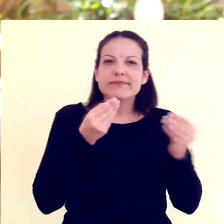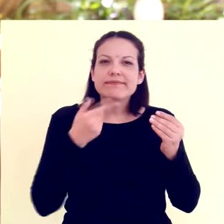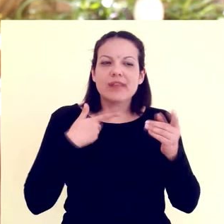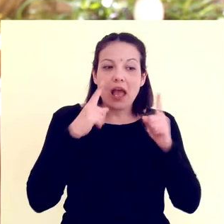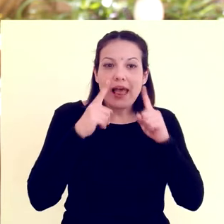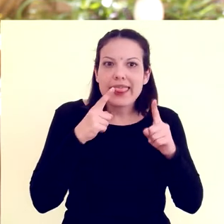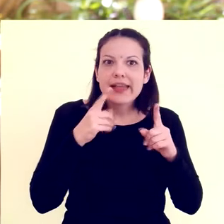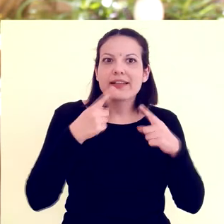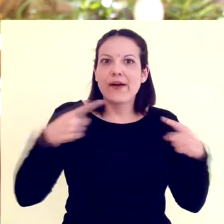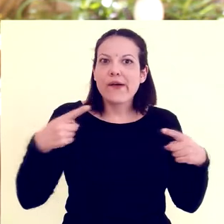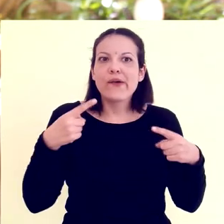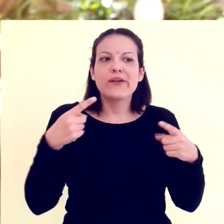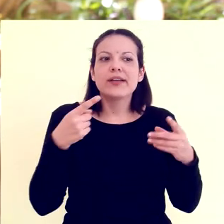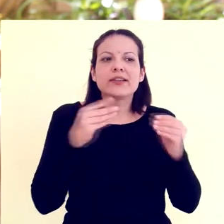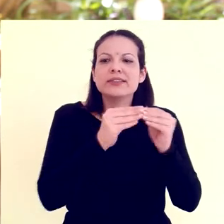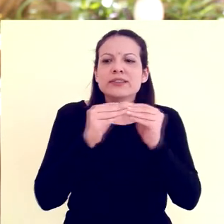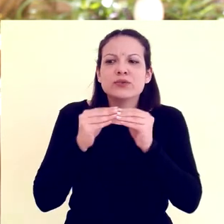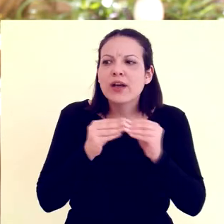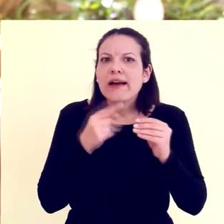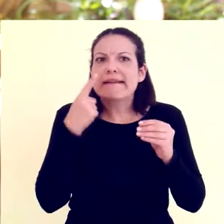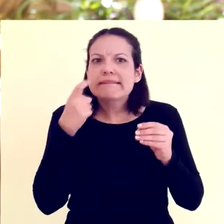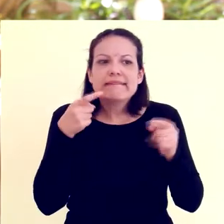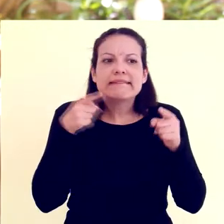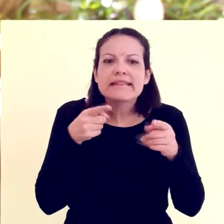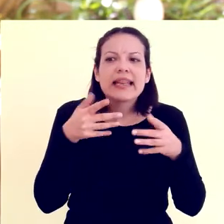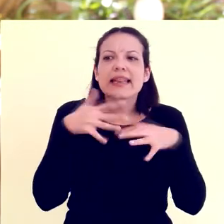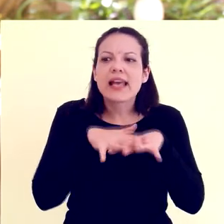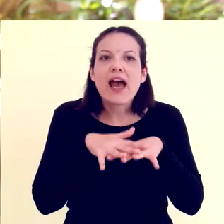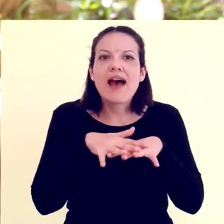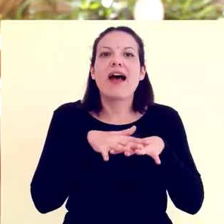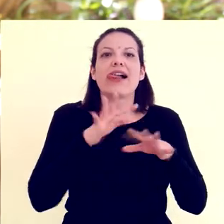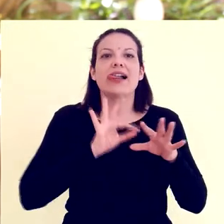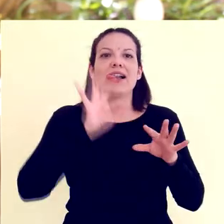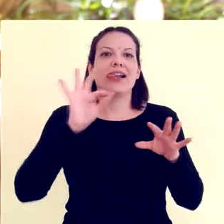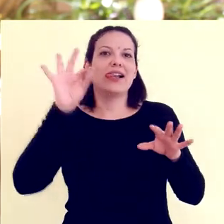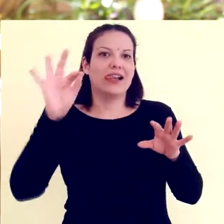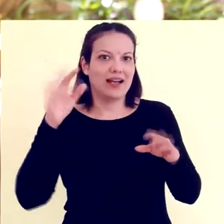alerta también sobre cosas que atentan contra la integralidad, ¿no?